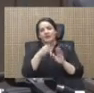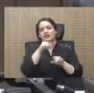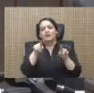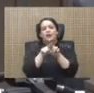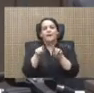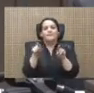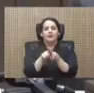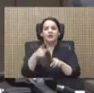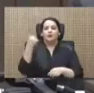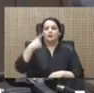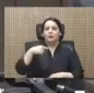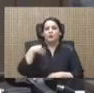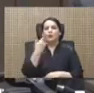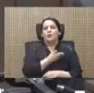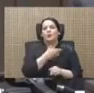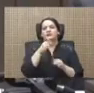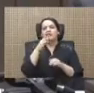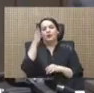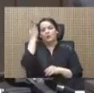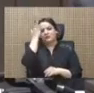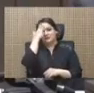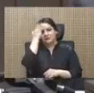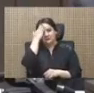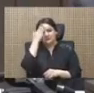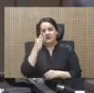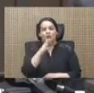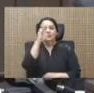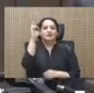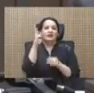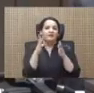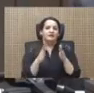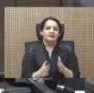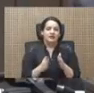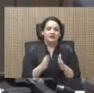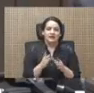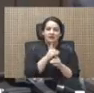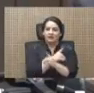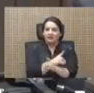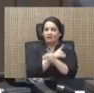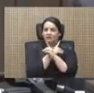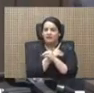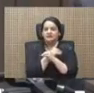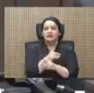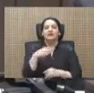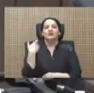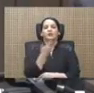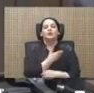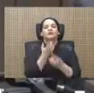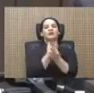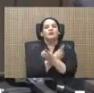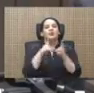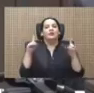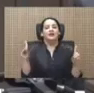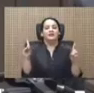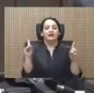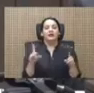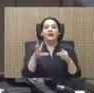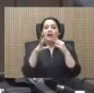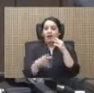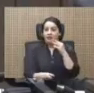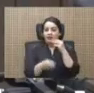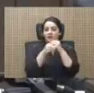lo que nos obliga nuestra conciencia costarricense en defensa de nuestra democracia.